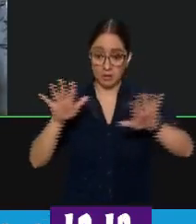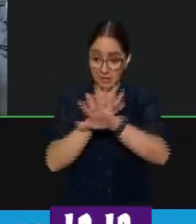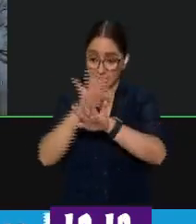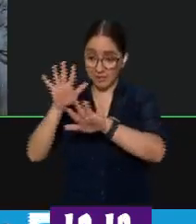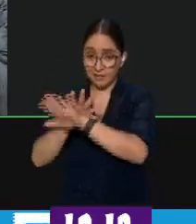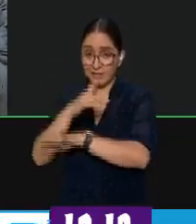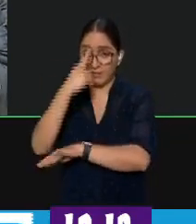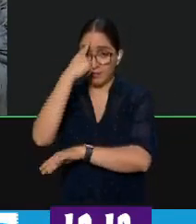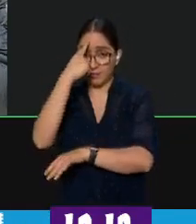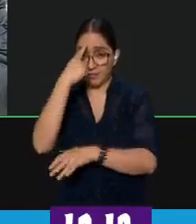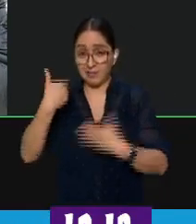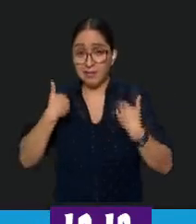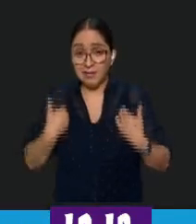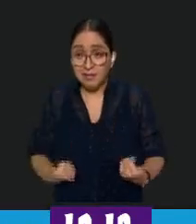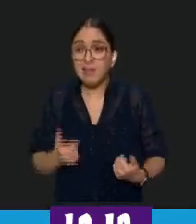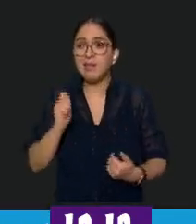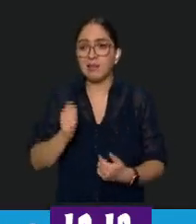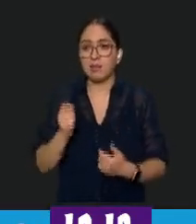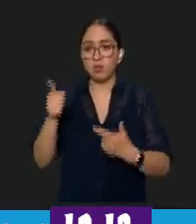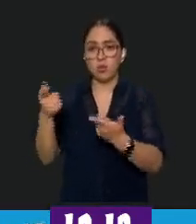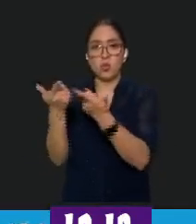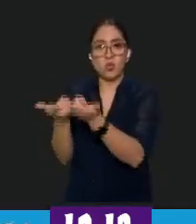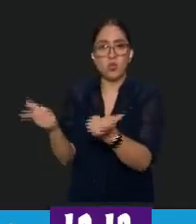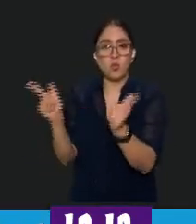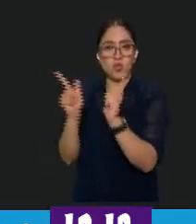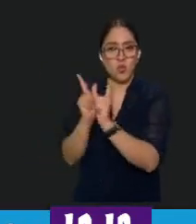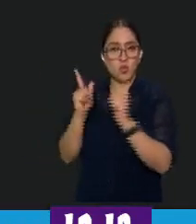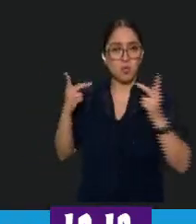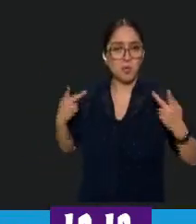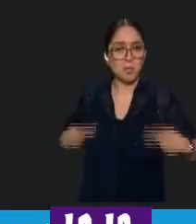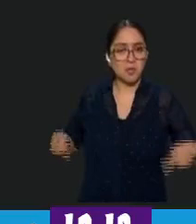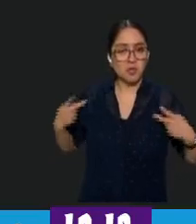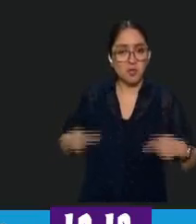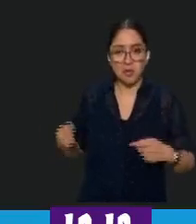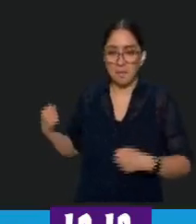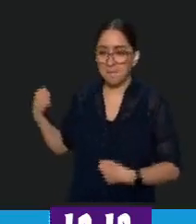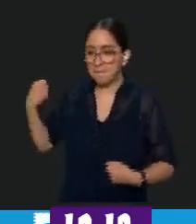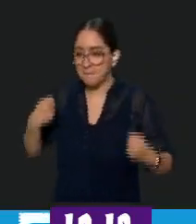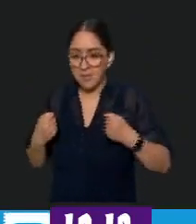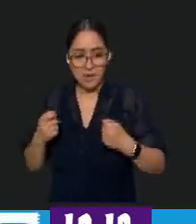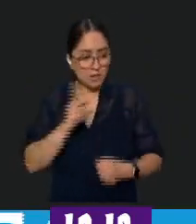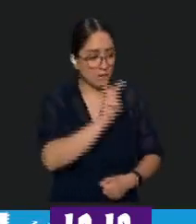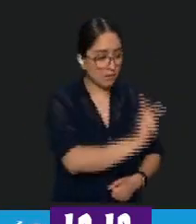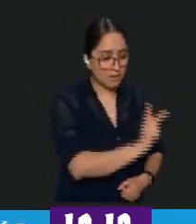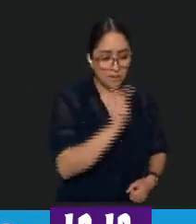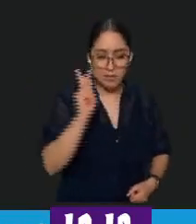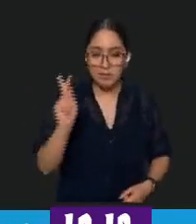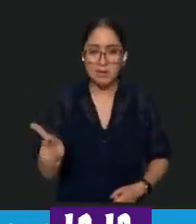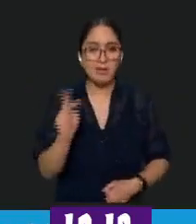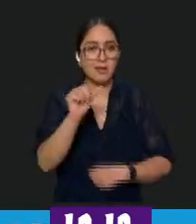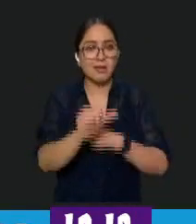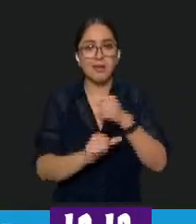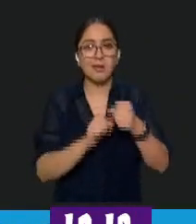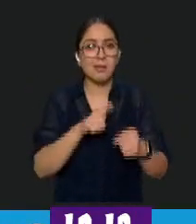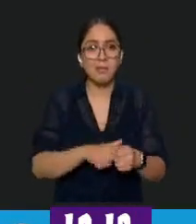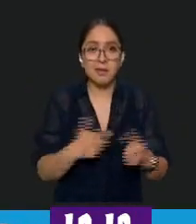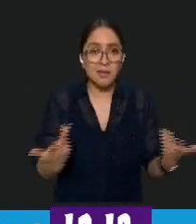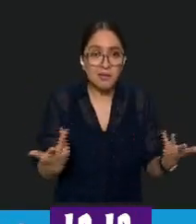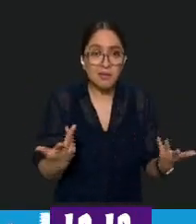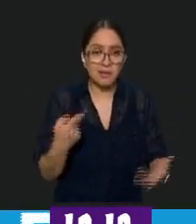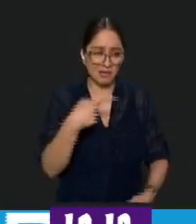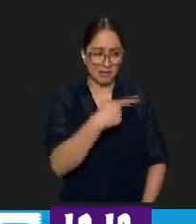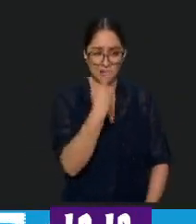psíquicos, estos grupos de personas son análogos a estos grupos de animalitos. Totalmente. Eso es espantoso, pero es